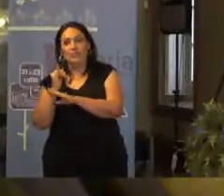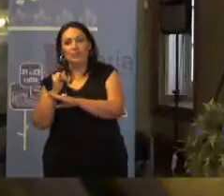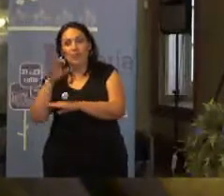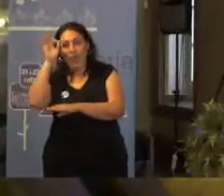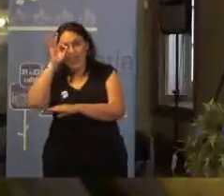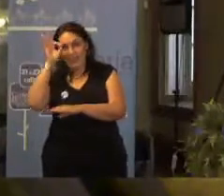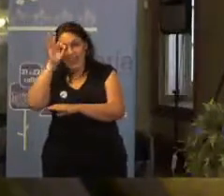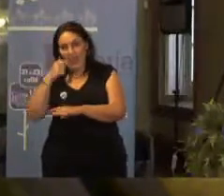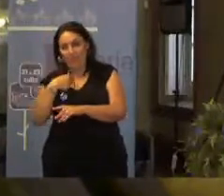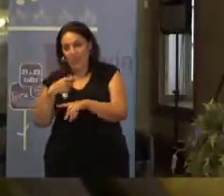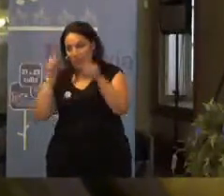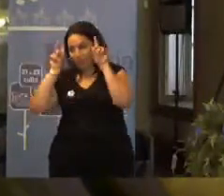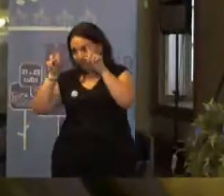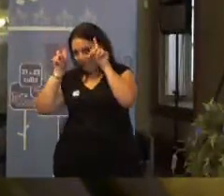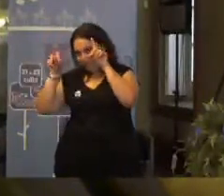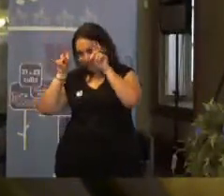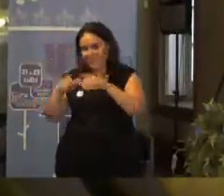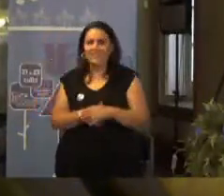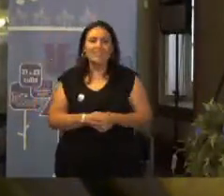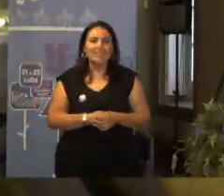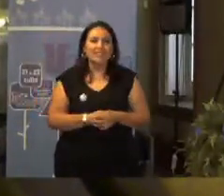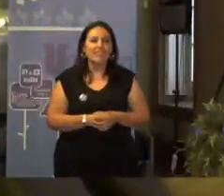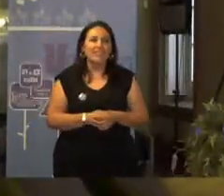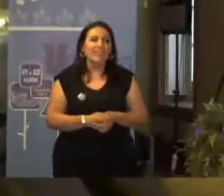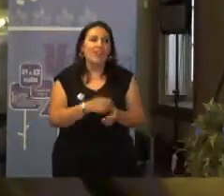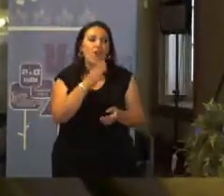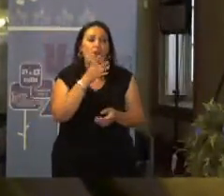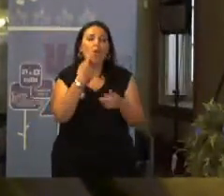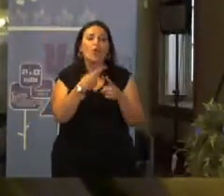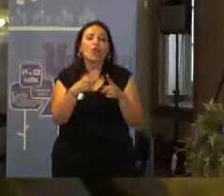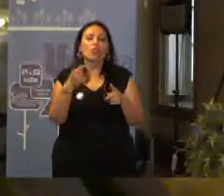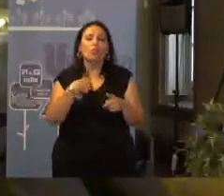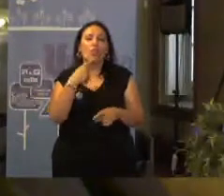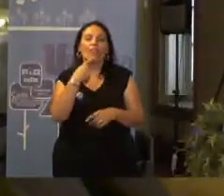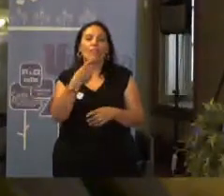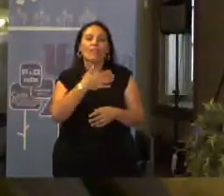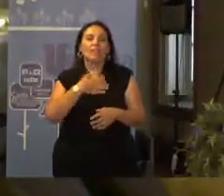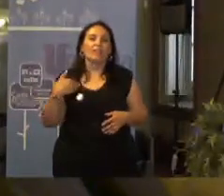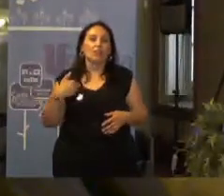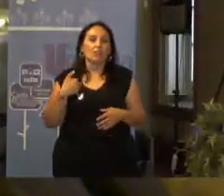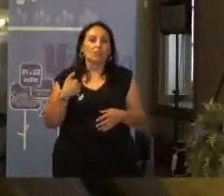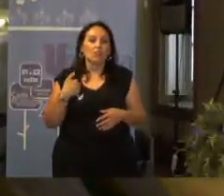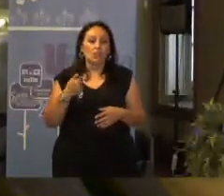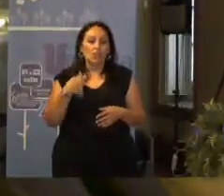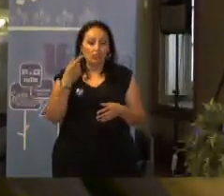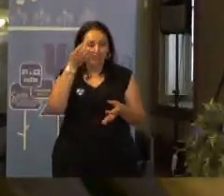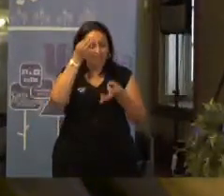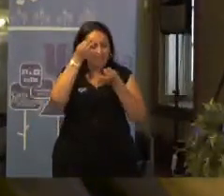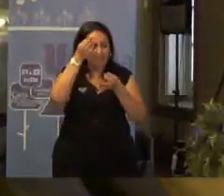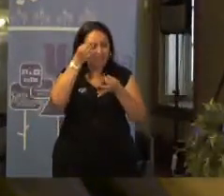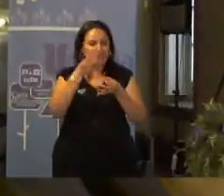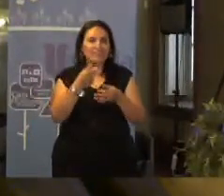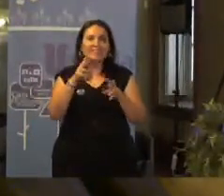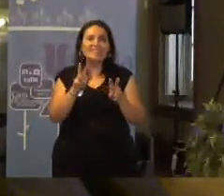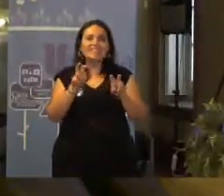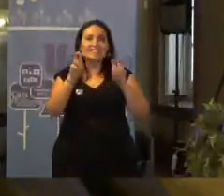Vigo. Hai únicamente unha cousa que quería comentar que matizaría, e é a cuestión da